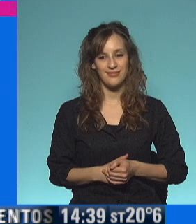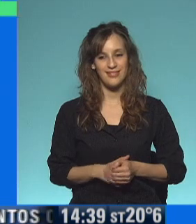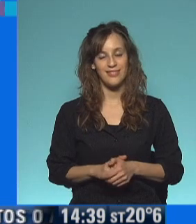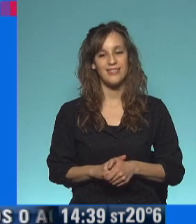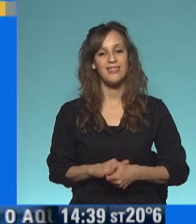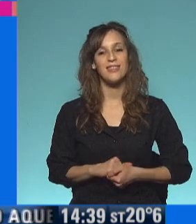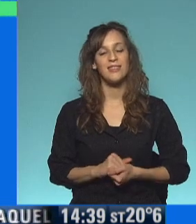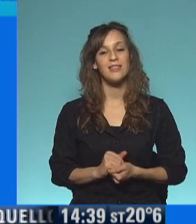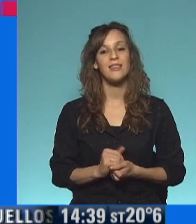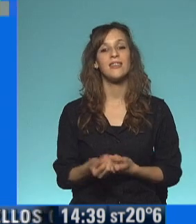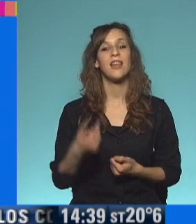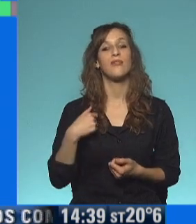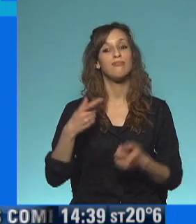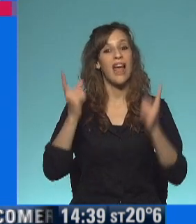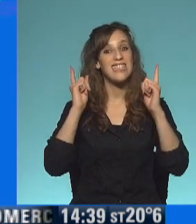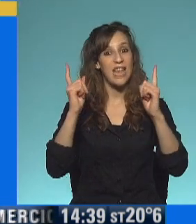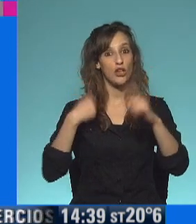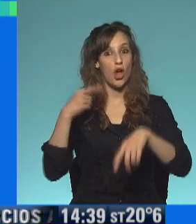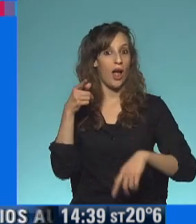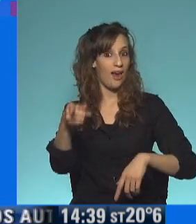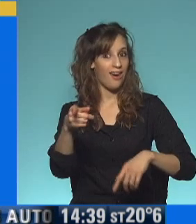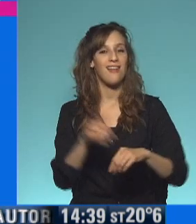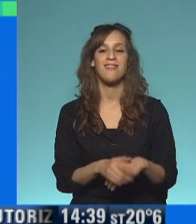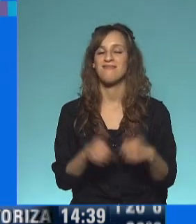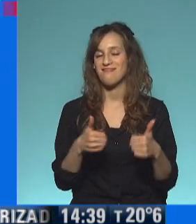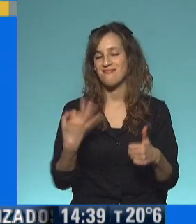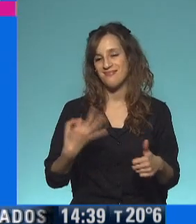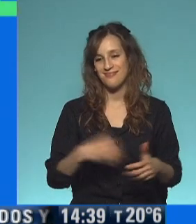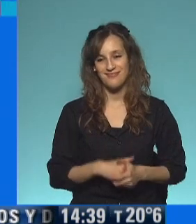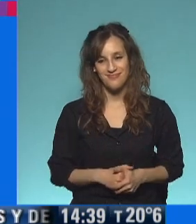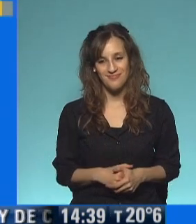¡Señor Nuria, te señalan! ¡Ahí, Gonza! ¡Qué bueno!